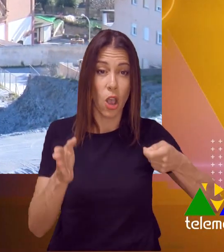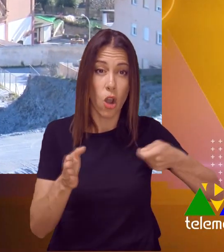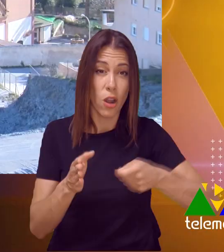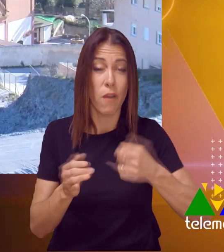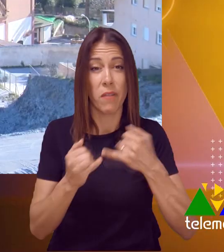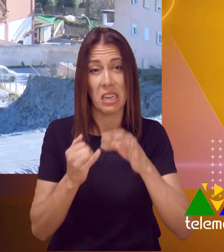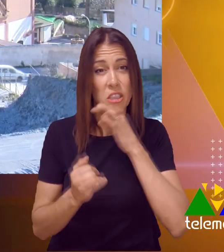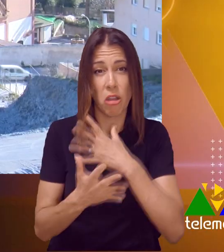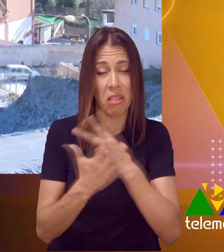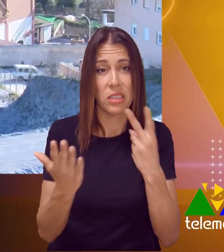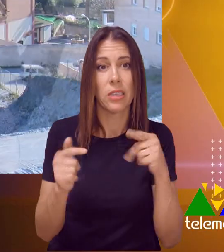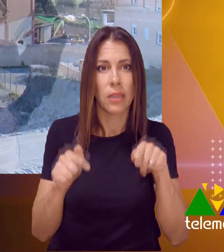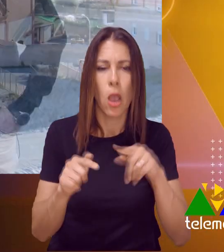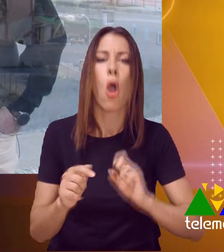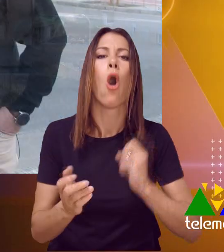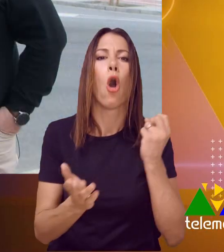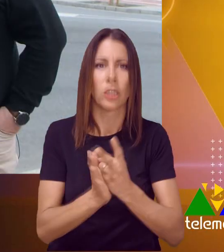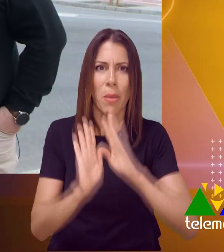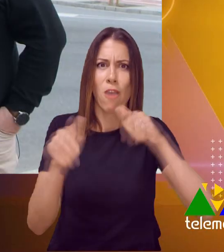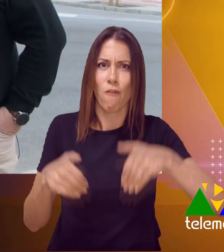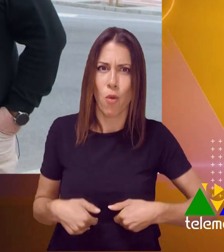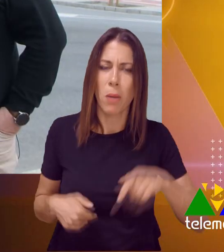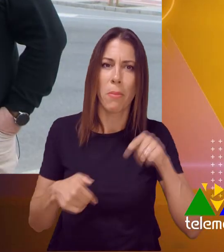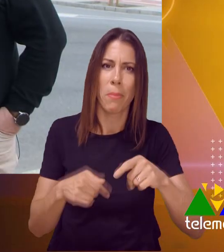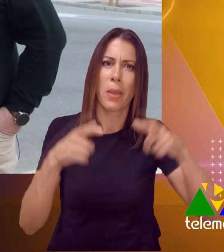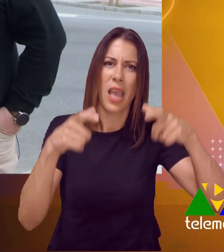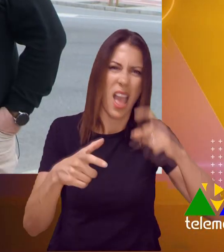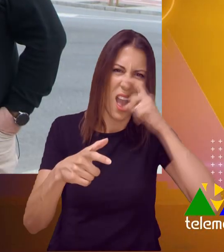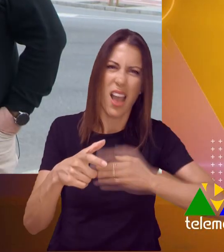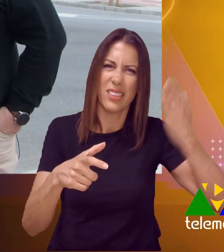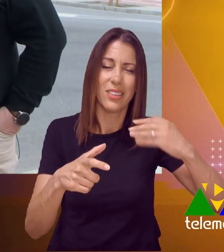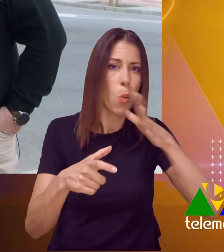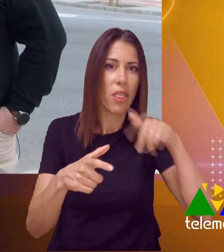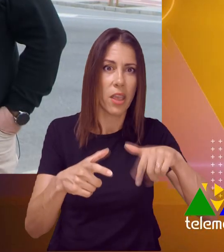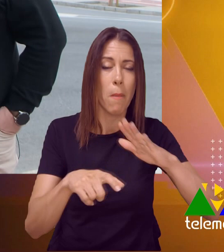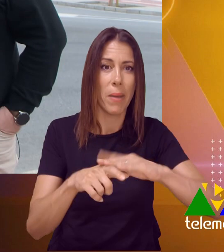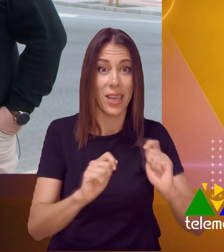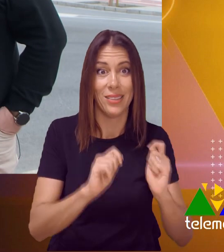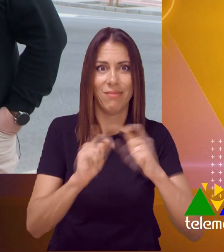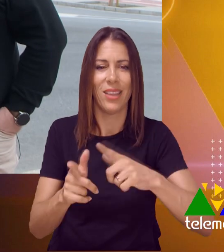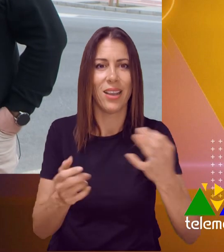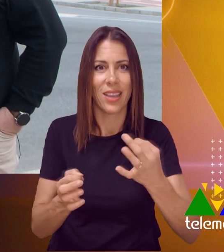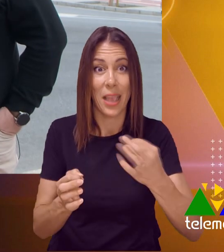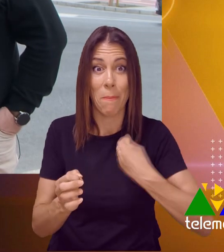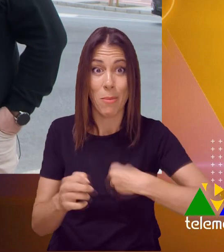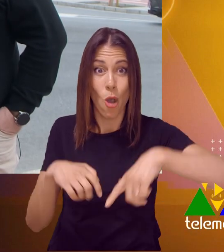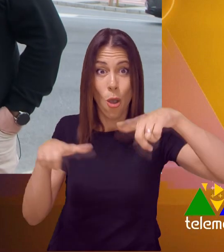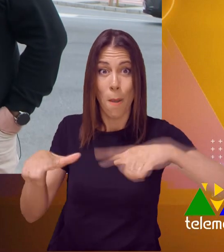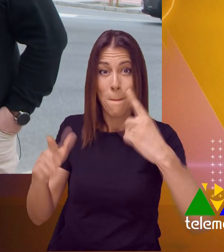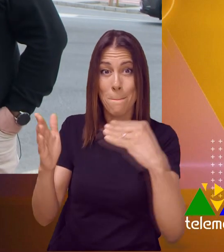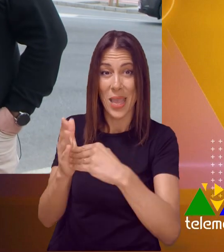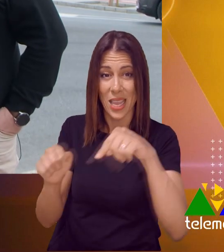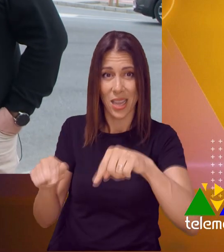XVII, los condados de Borno, el que la vuelve a poner otra vez esa antigua acequia en regadío y permite pues